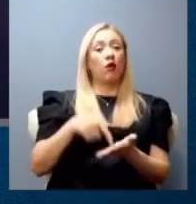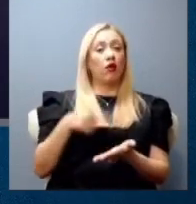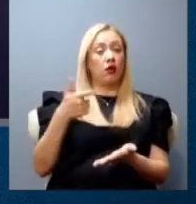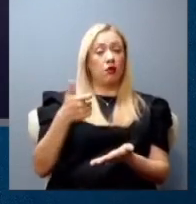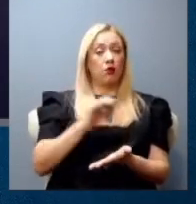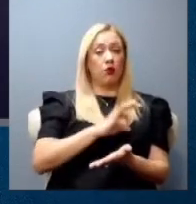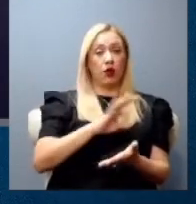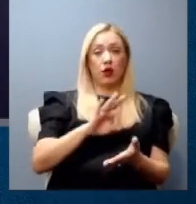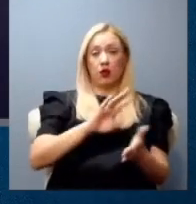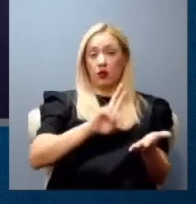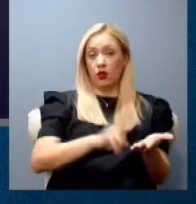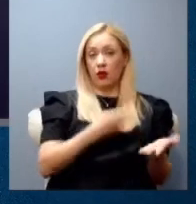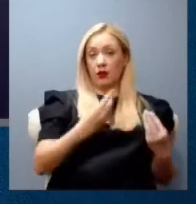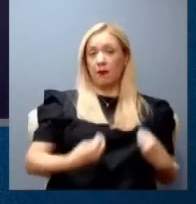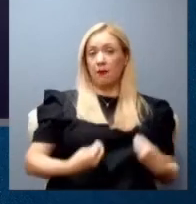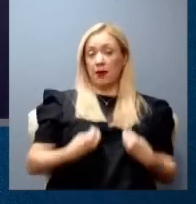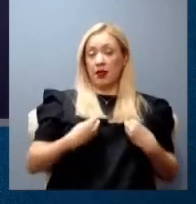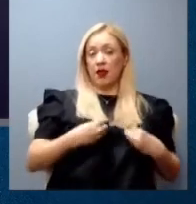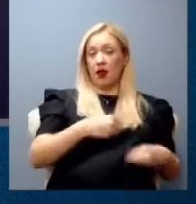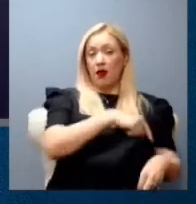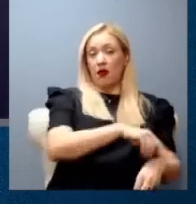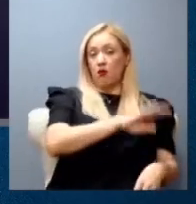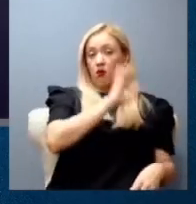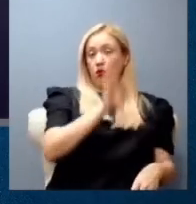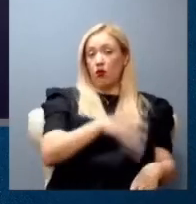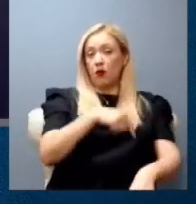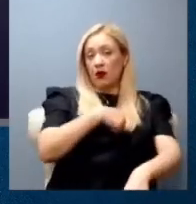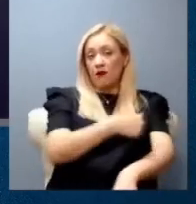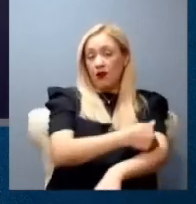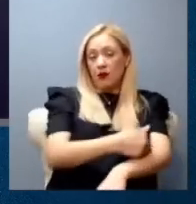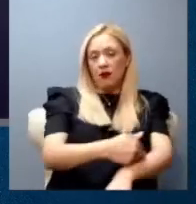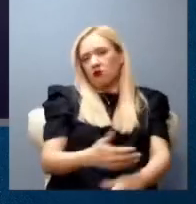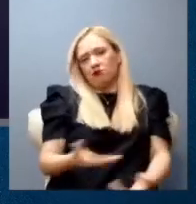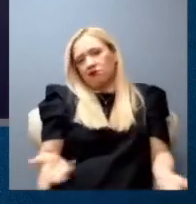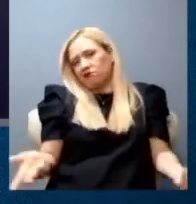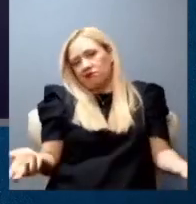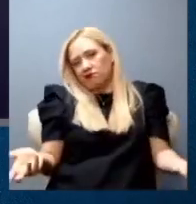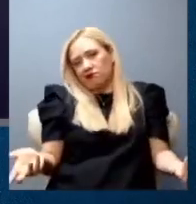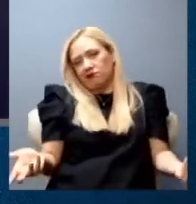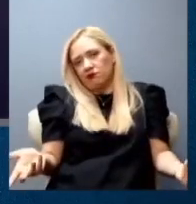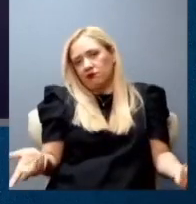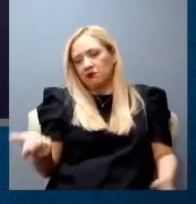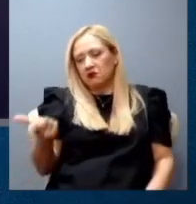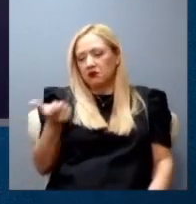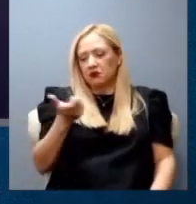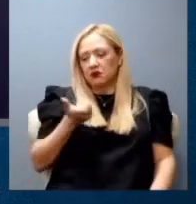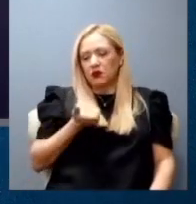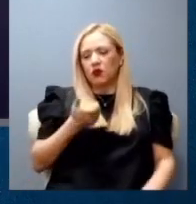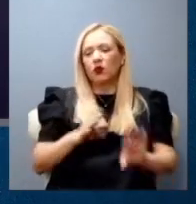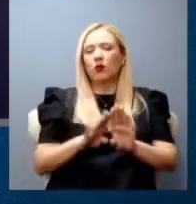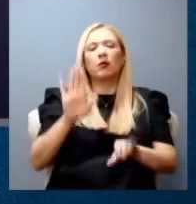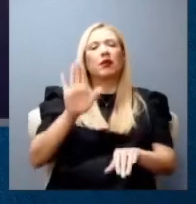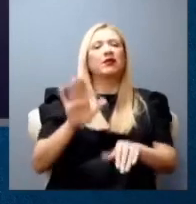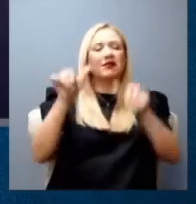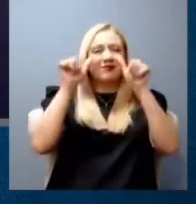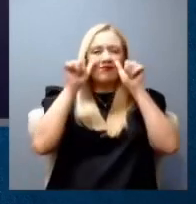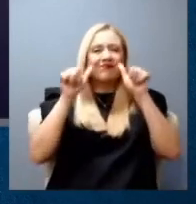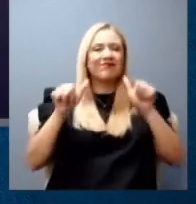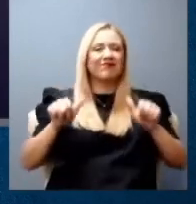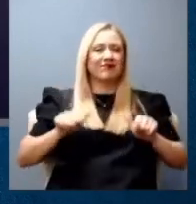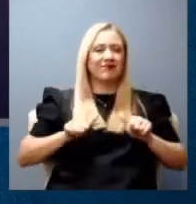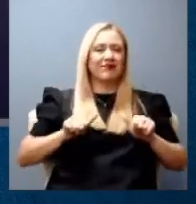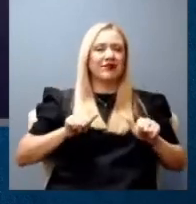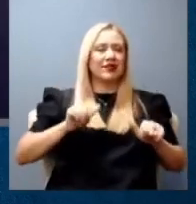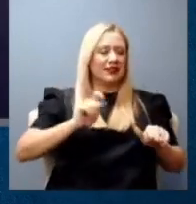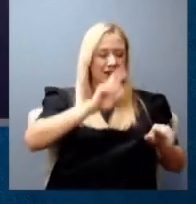pérdida de un ser querido. Siempre, digamos, siempre la indemnización va a tener un componente simbólico.